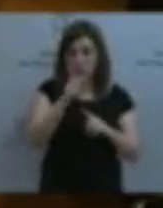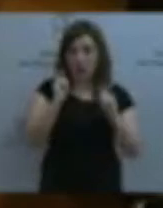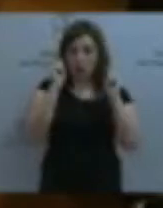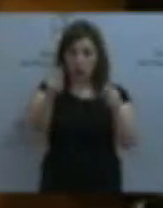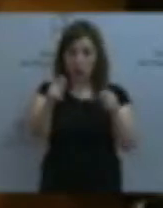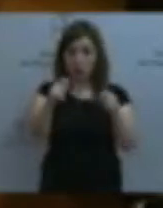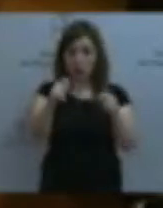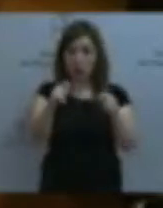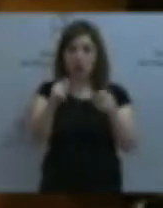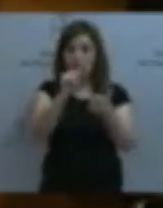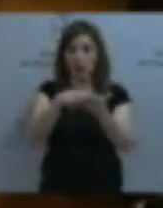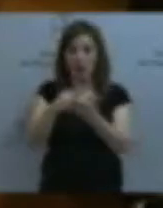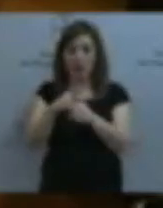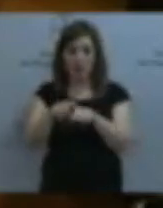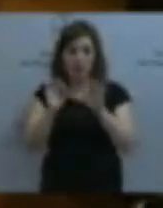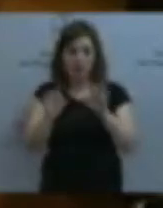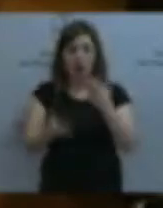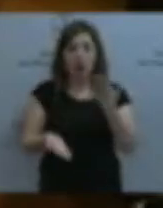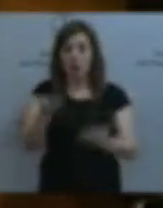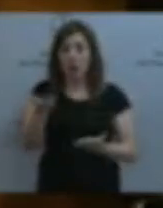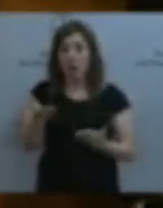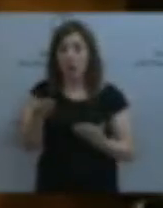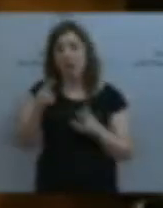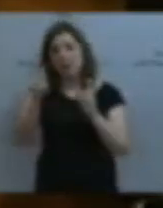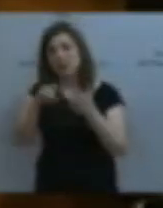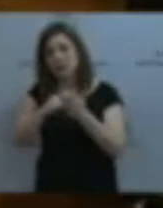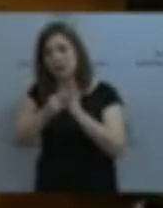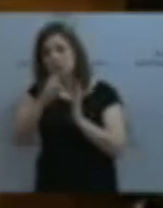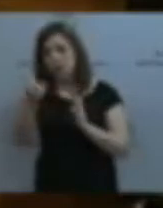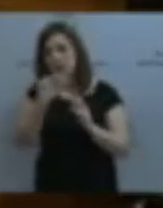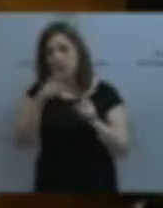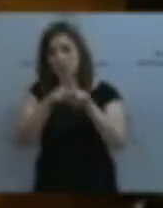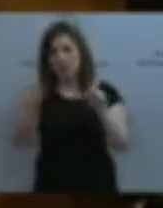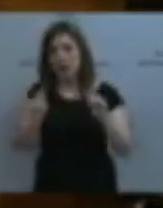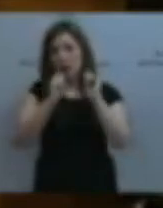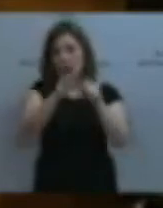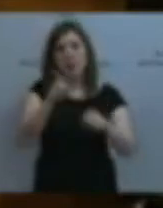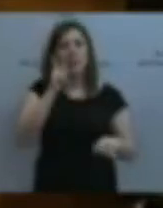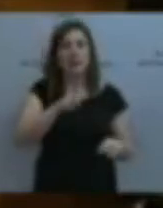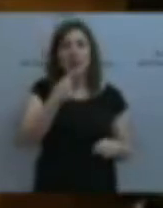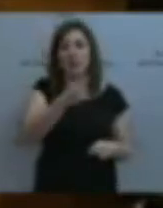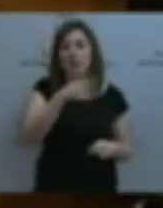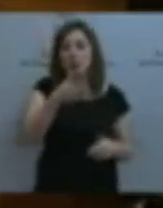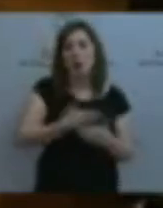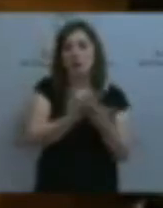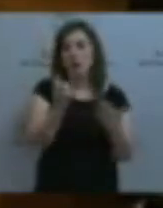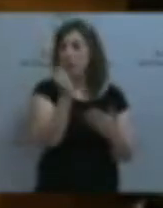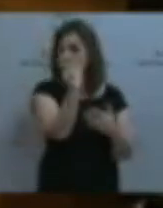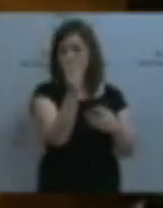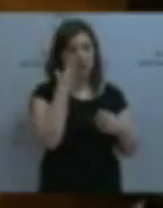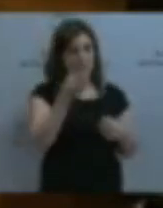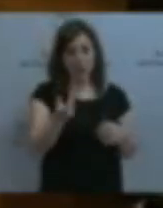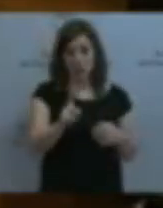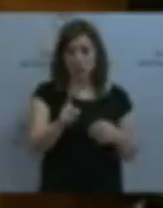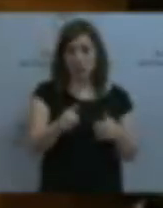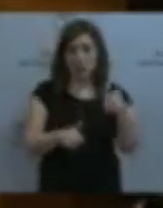tipo de contrataciones. Frente a otro tipo de cuestiones técnicas, la empresa concesionaria miente ofreciendo un precio, se lleva el concurso